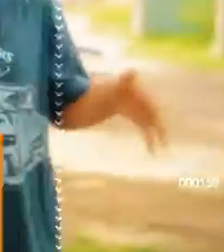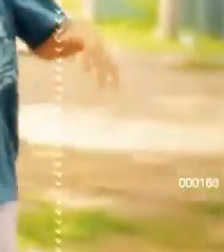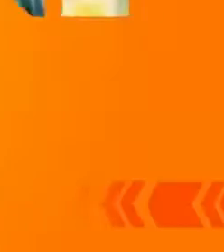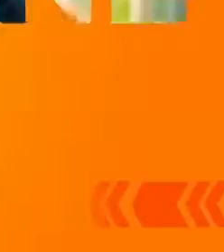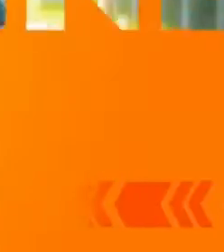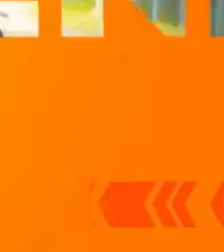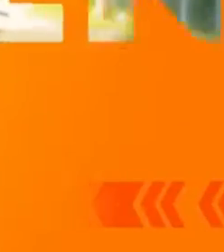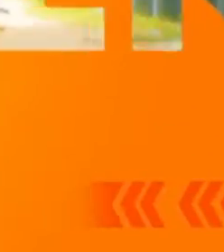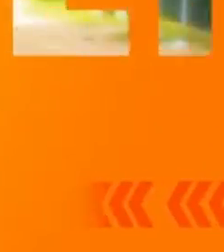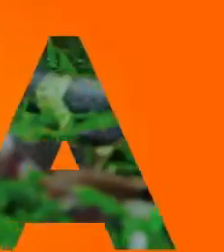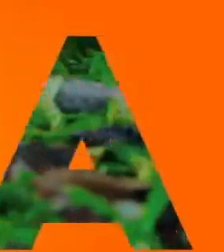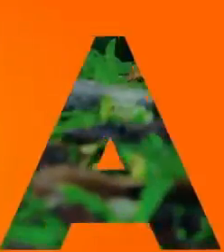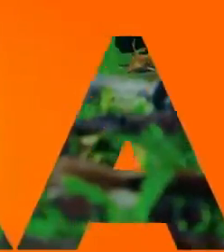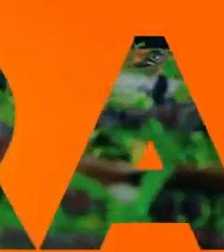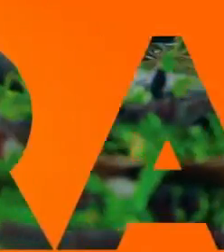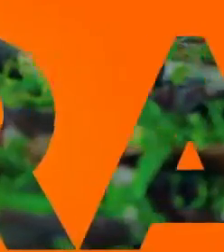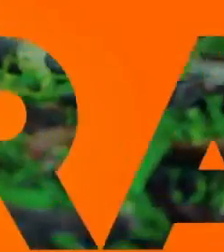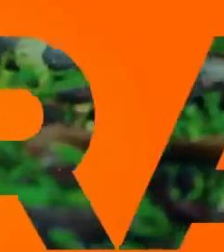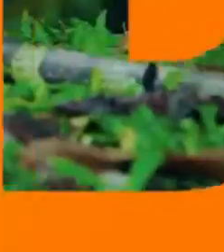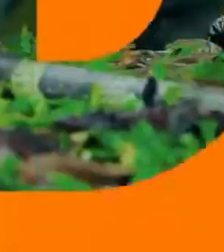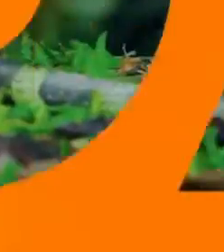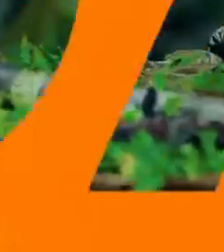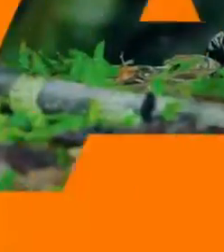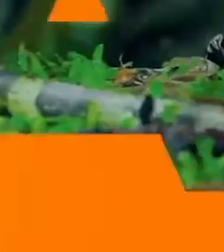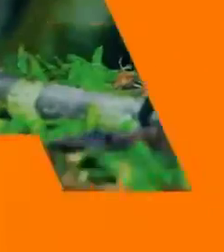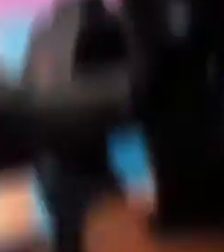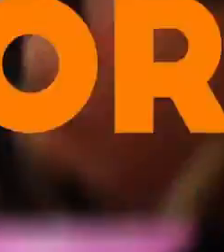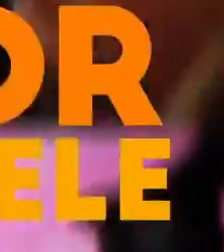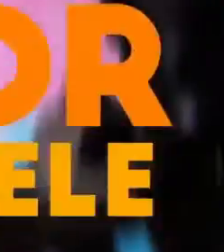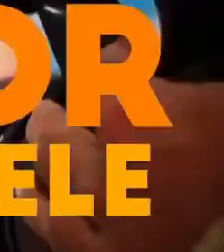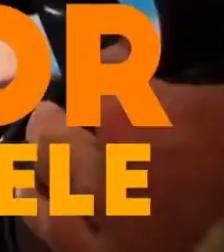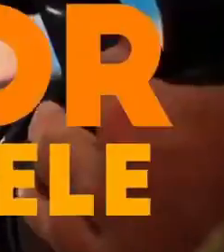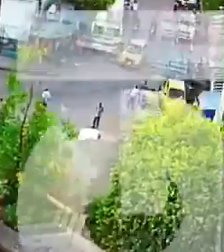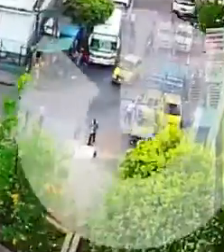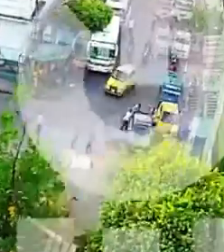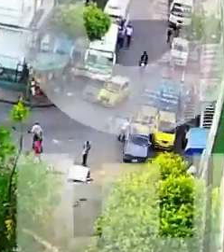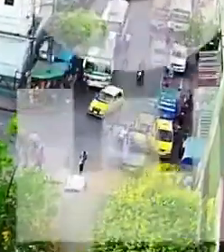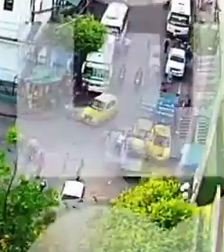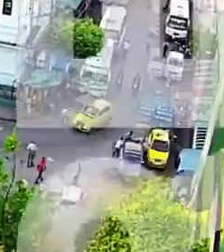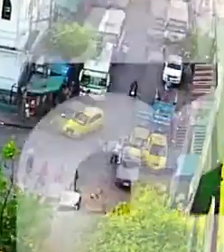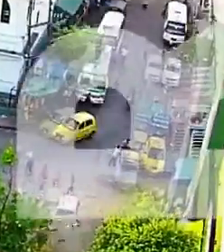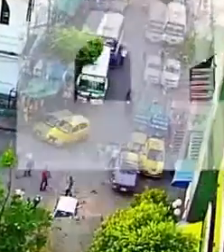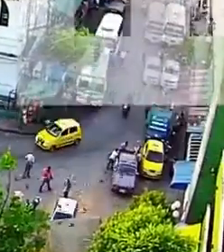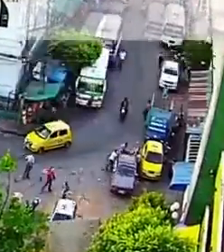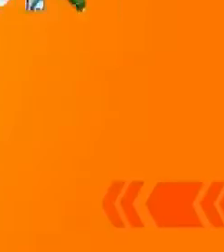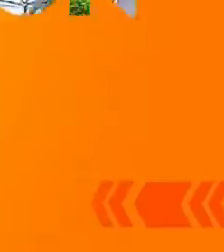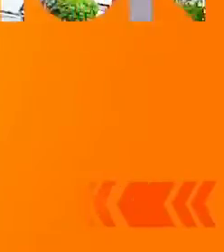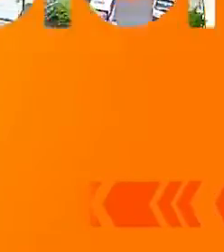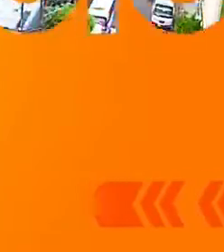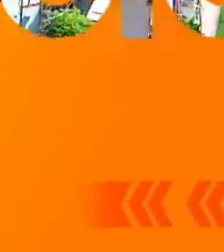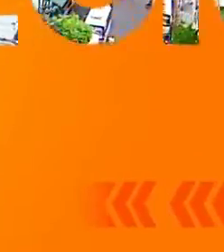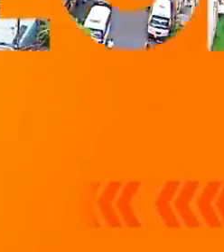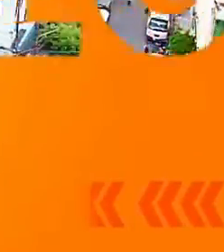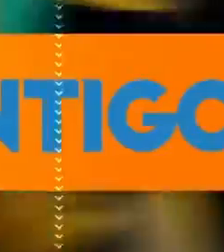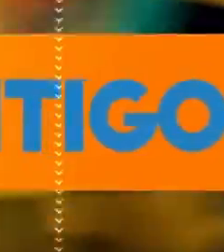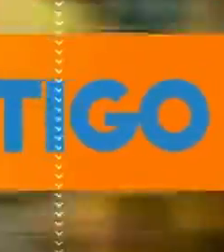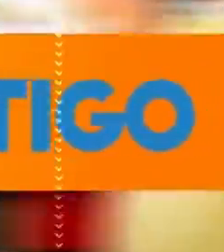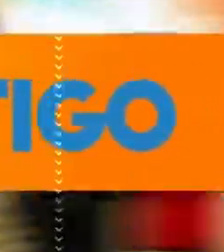entretiene alegra la vida es la mejor del el ego esta región